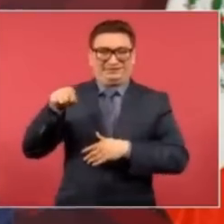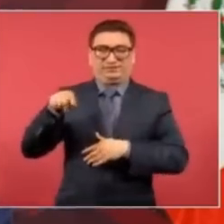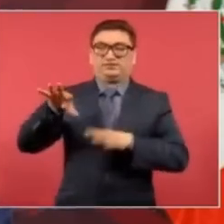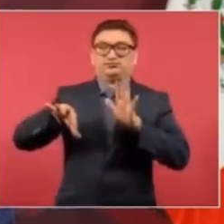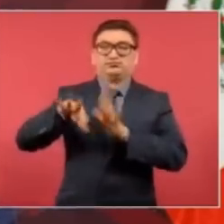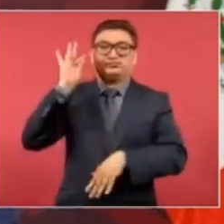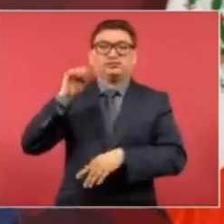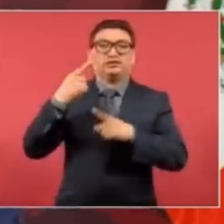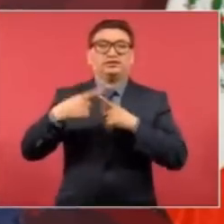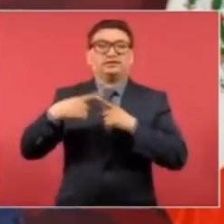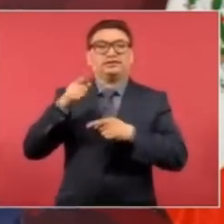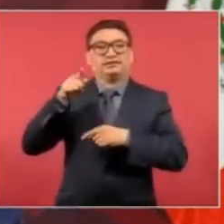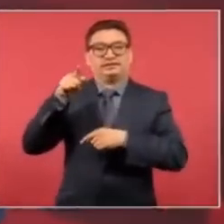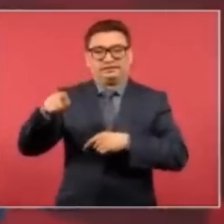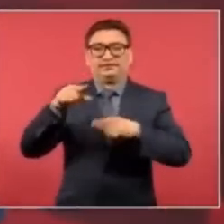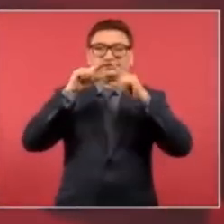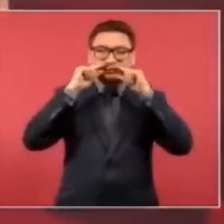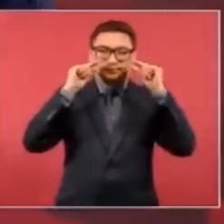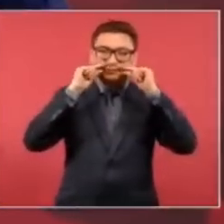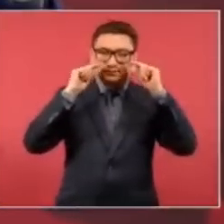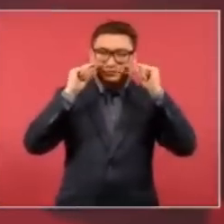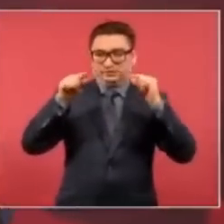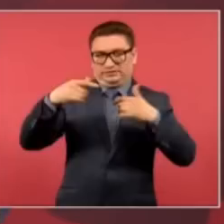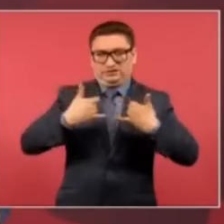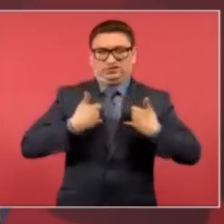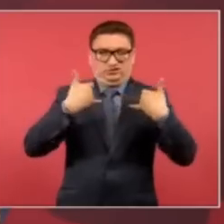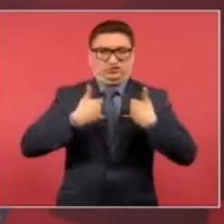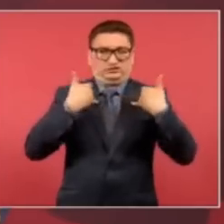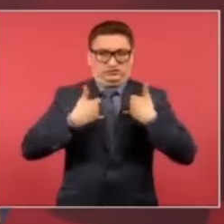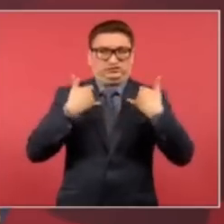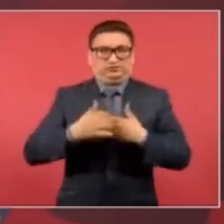eligieron a Emiliano Zapata, que era joven.